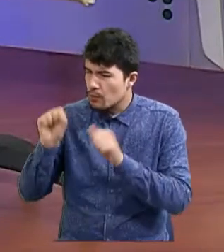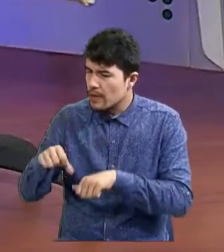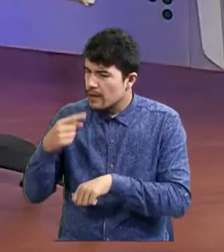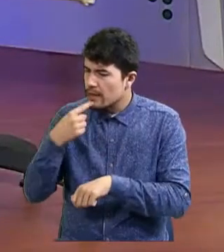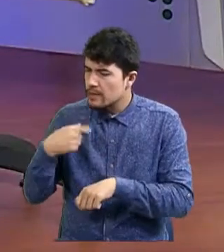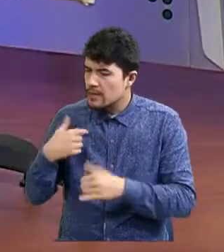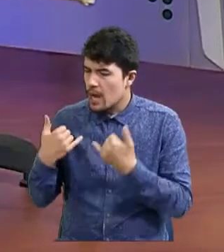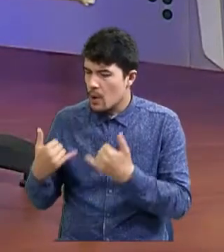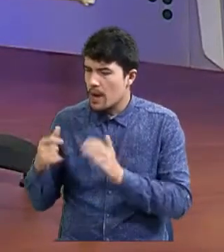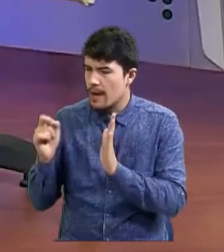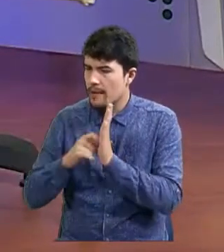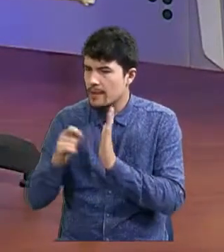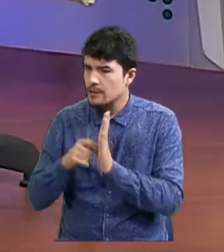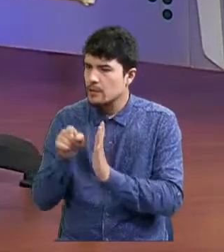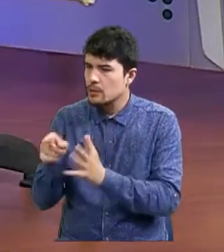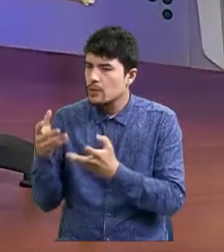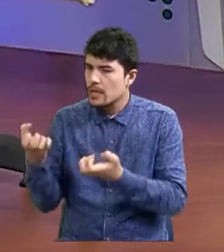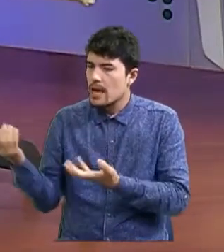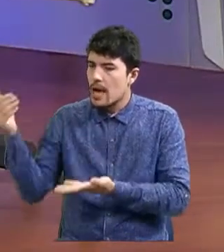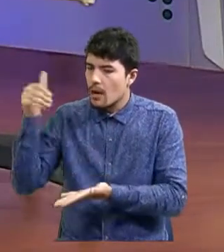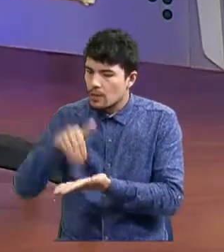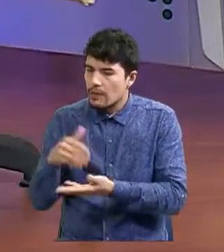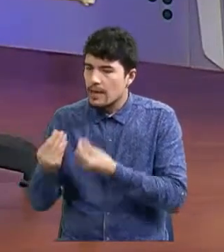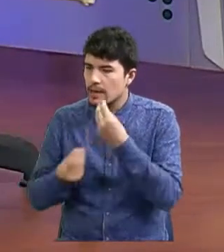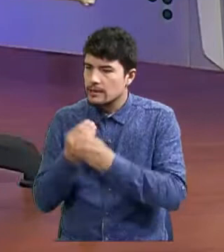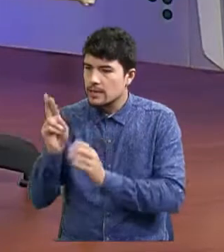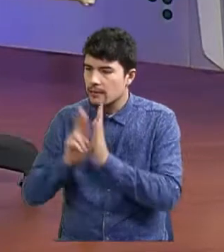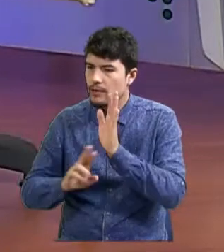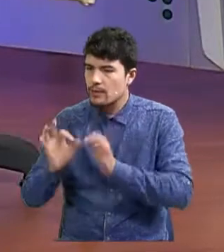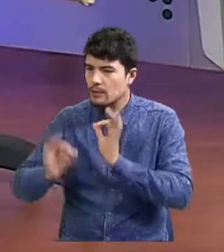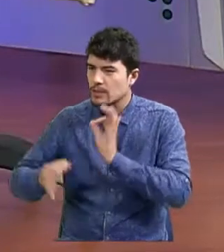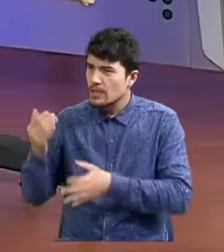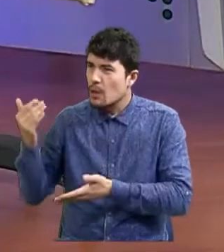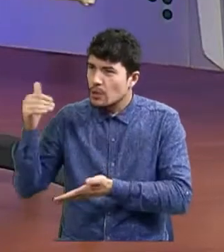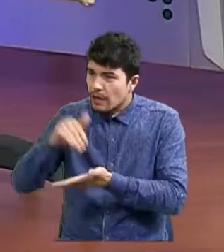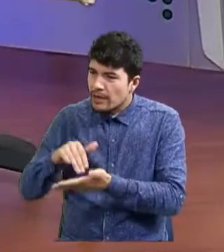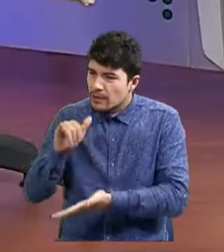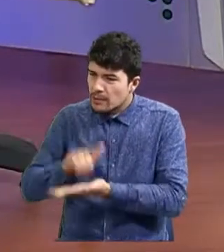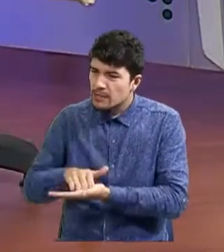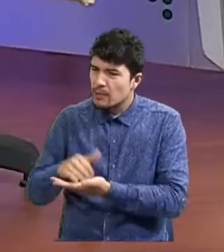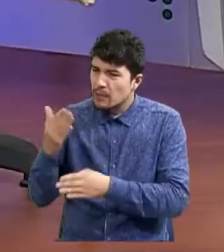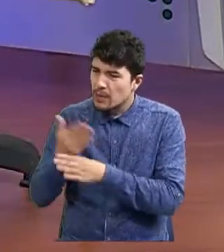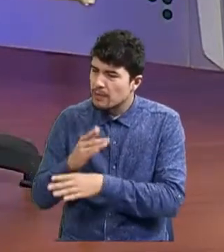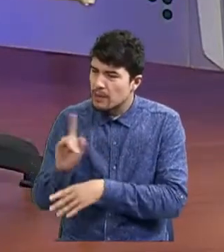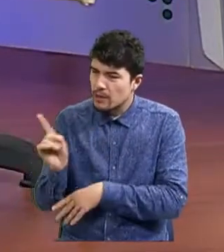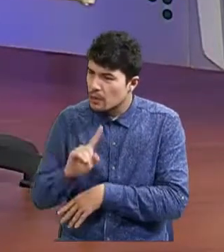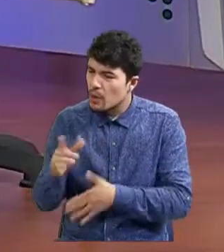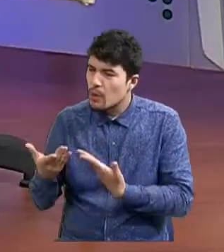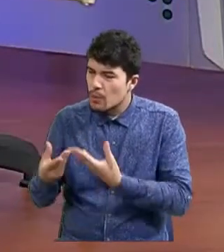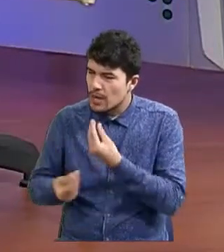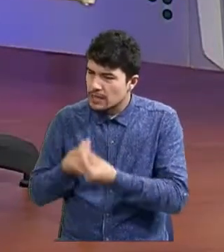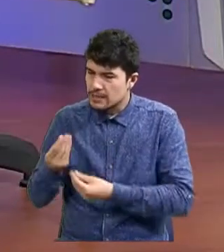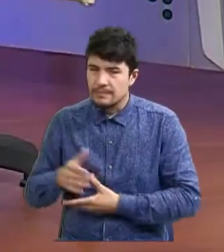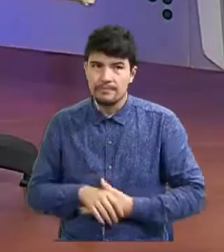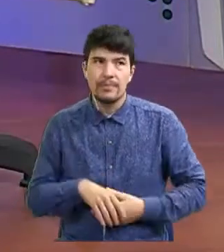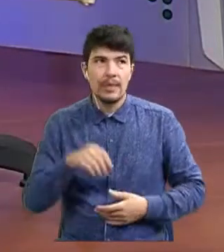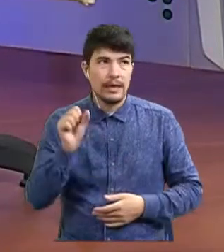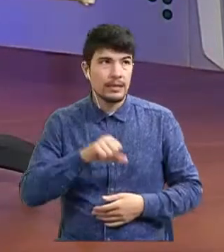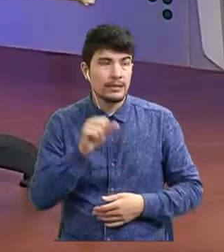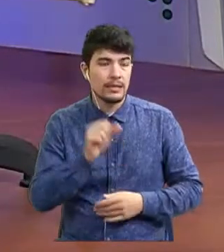vez o en este caso que se quiera hacer esa reforma a la justicia no vaya a pasar lo mismo? Mire, la situación es clara. El